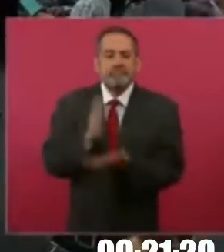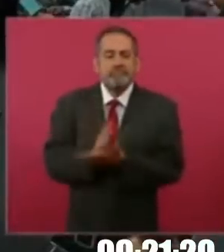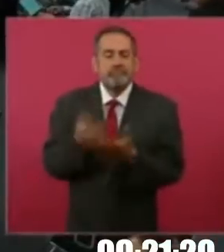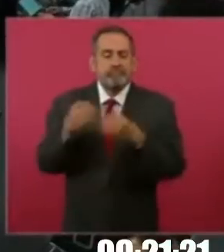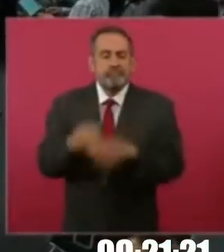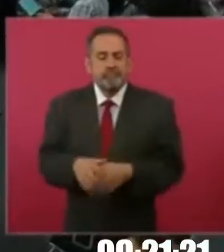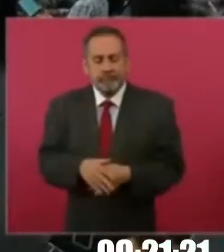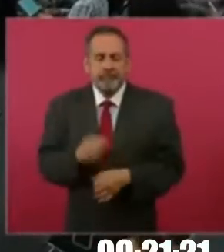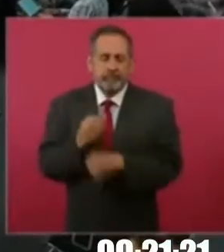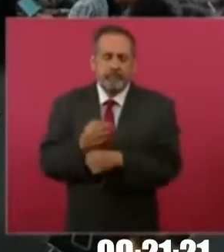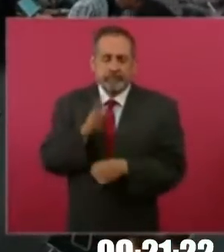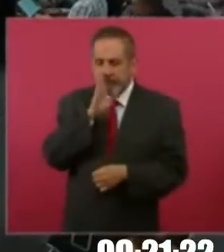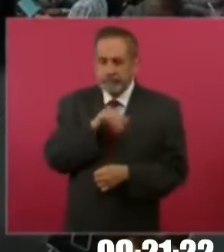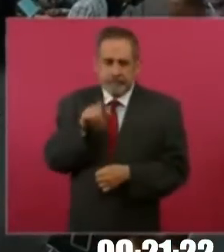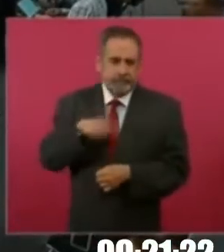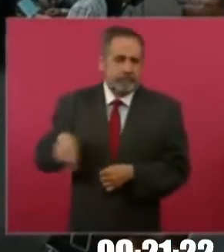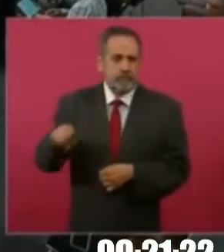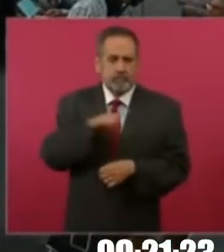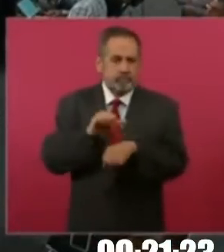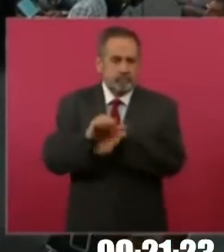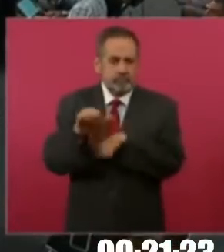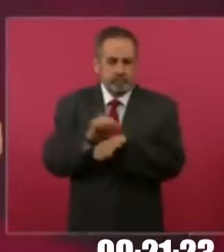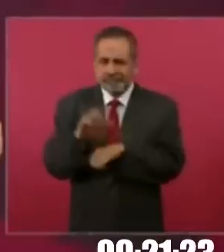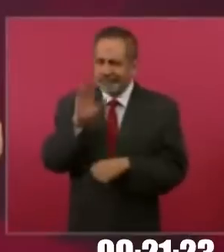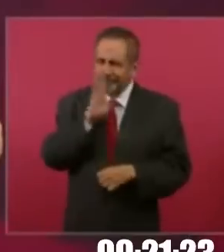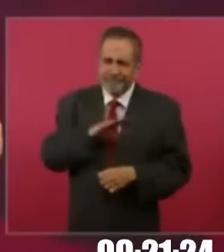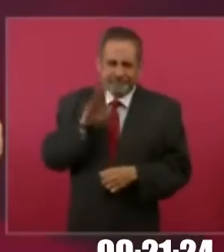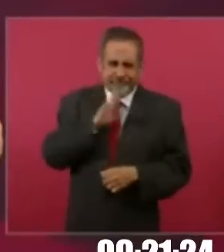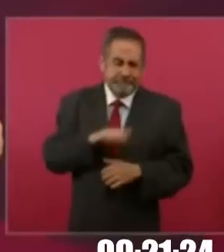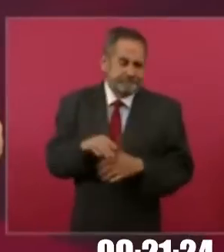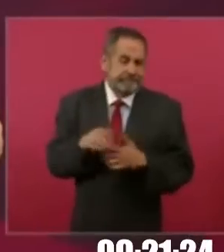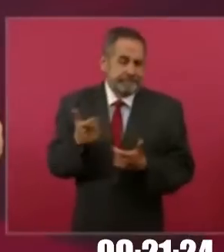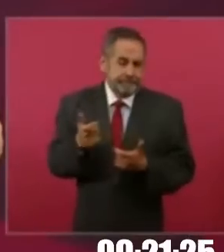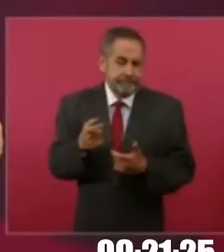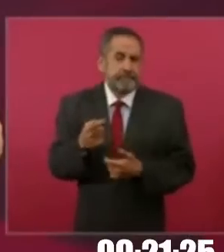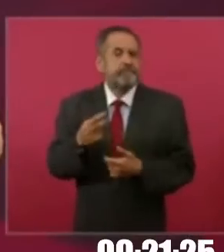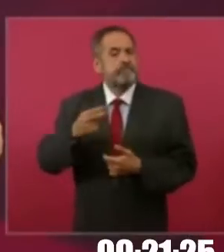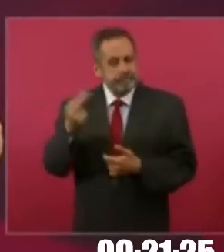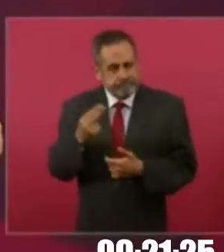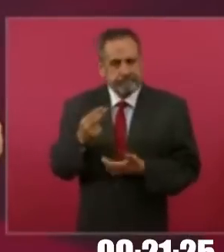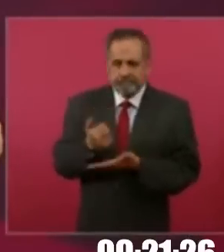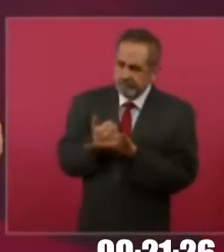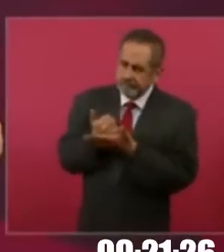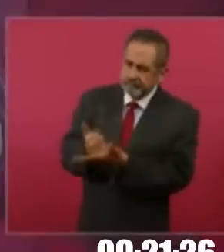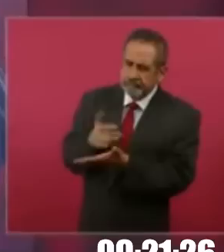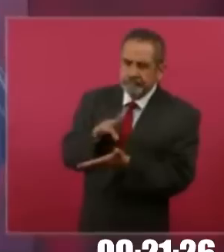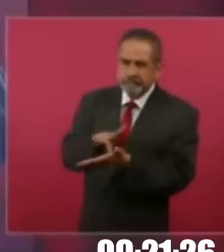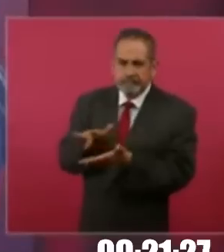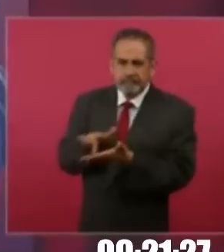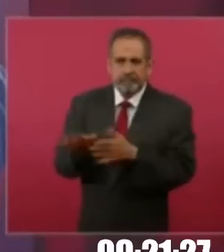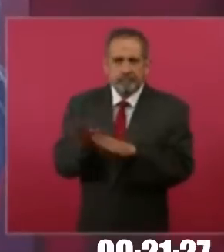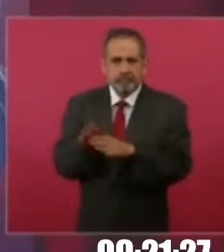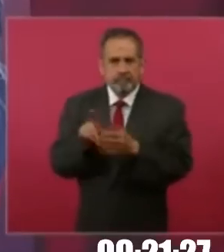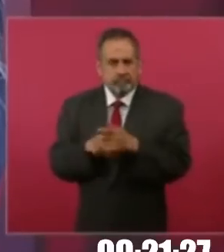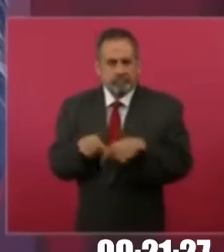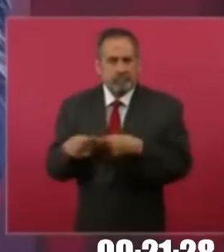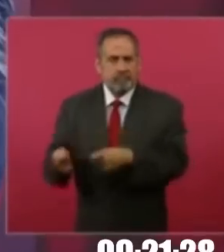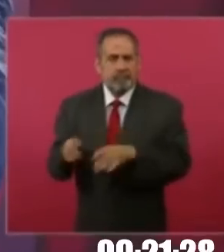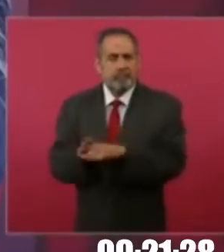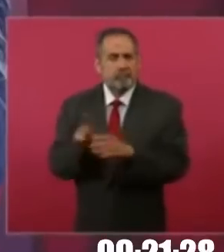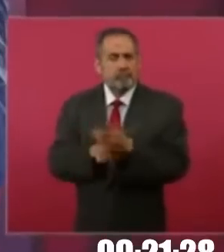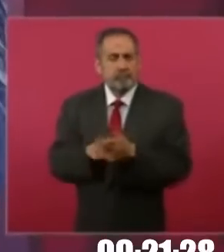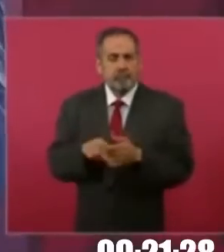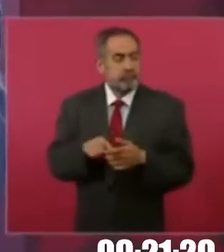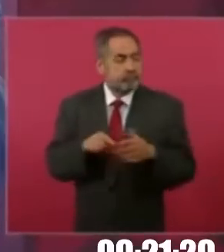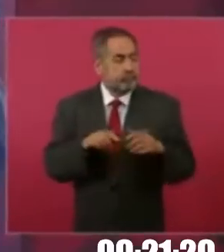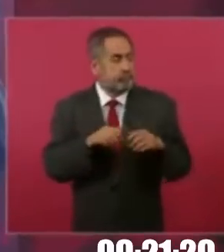está mal su economía Entonces sí es importante que estos